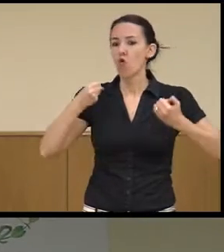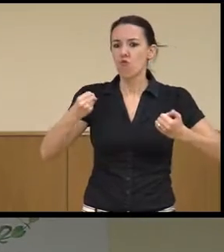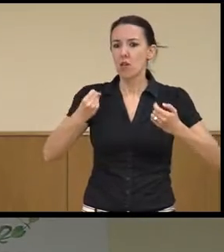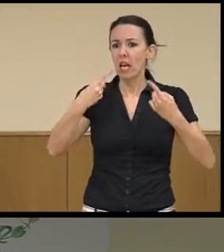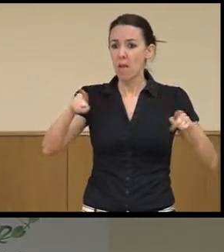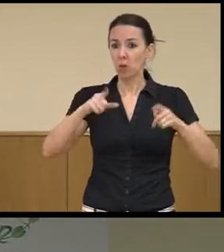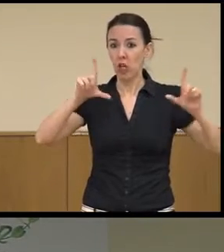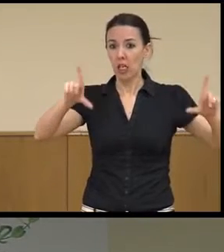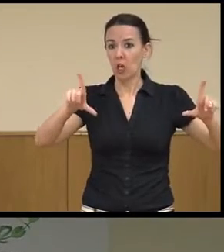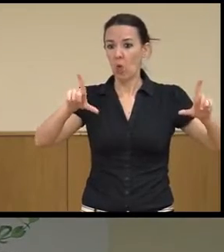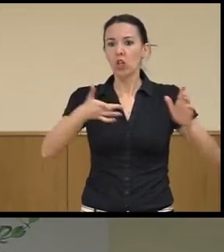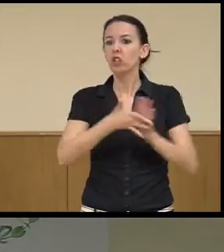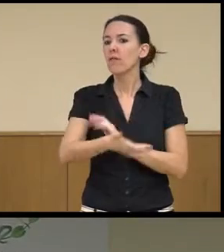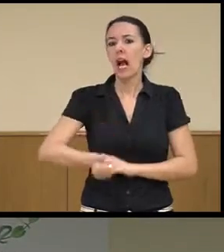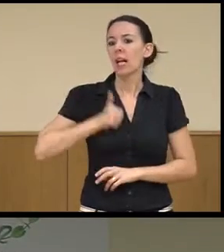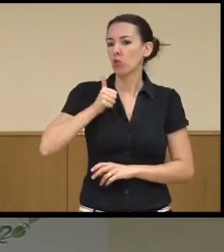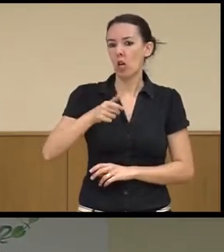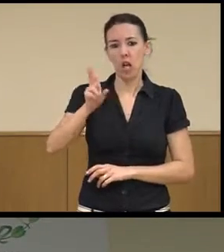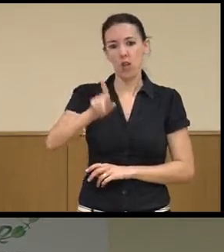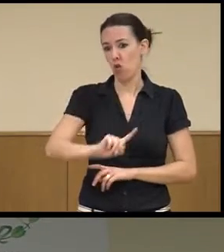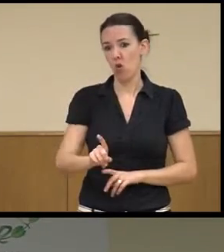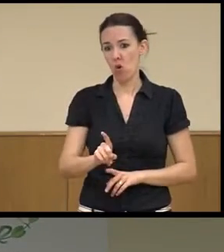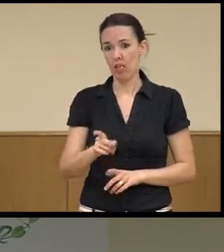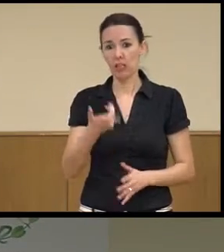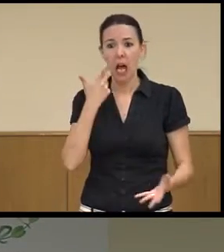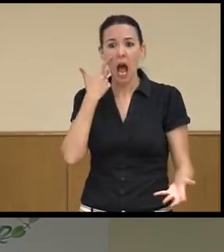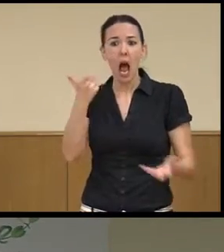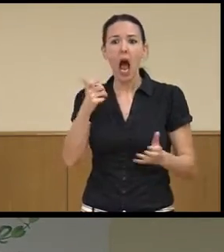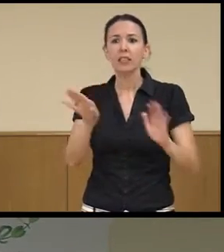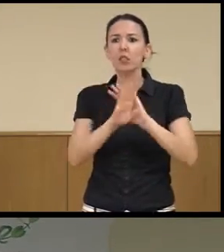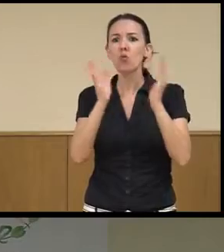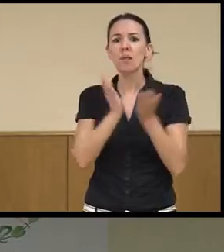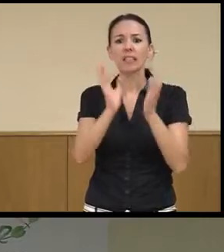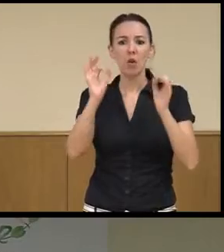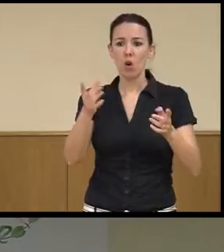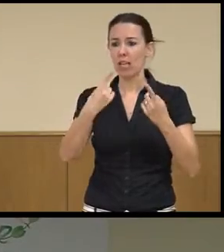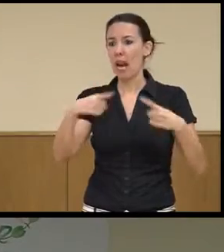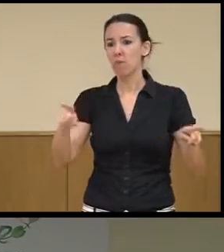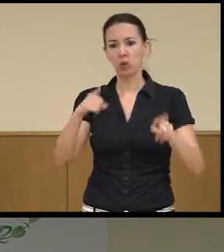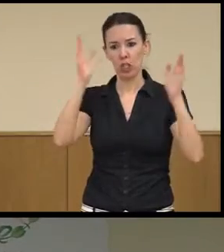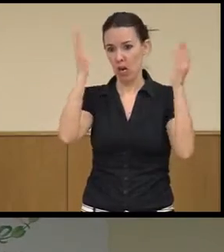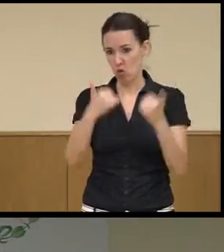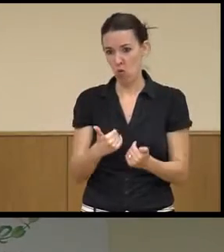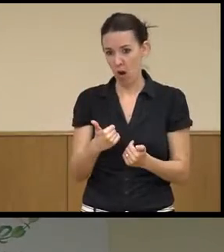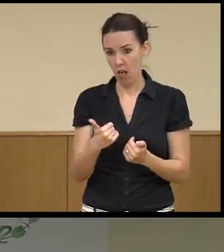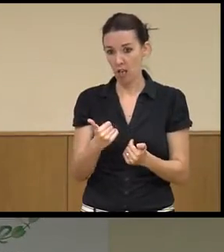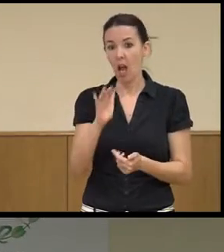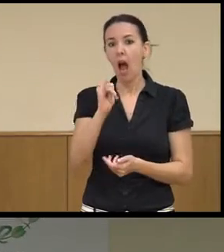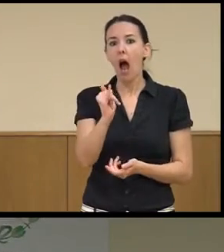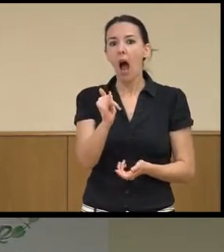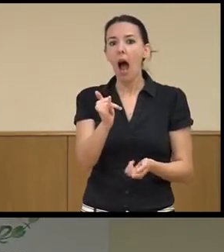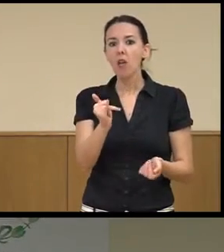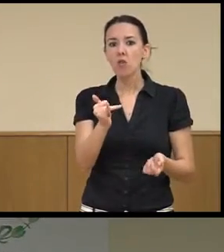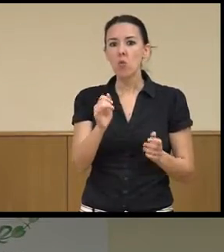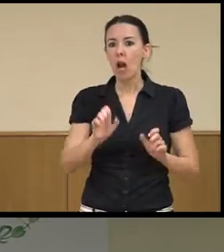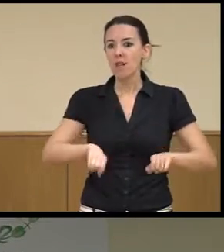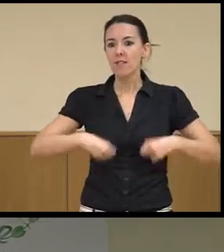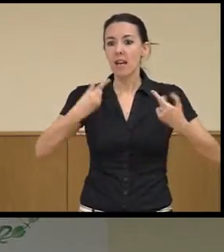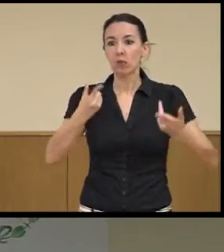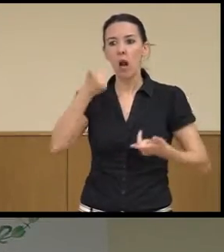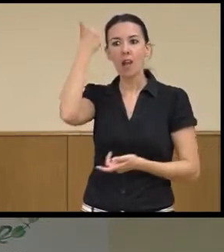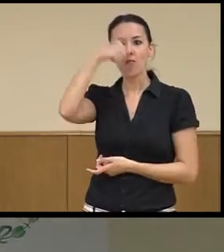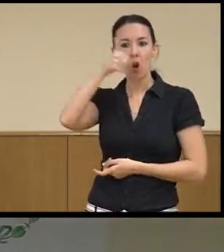no es evidentemente casual. No hay arte tan universal como la música. Se diría que existe una innata inclinación del